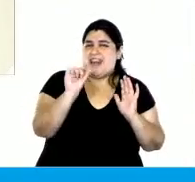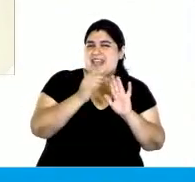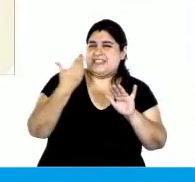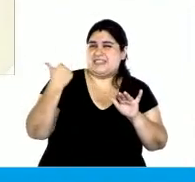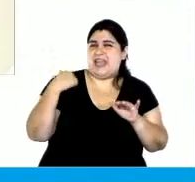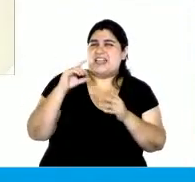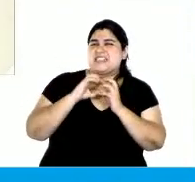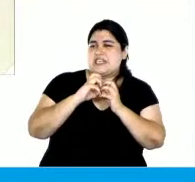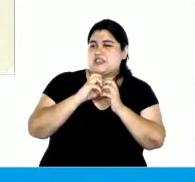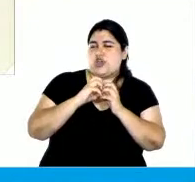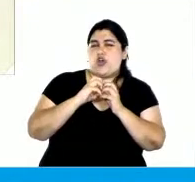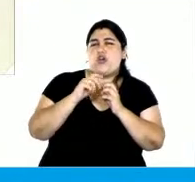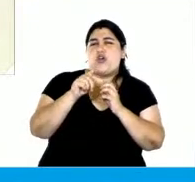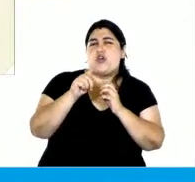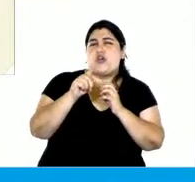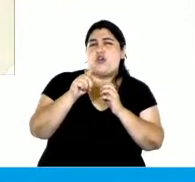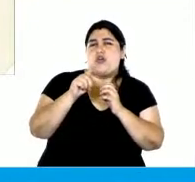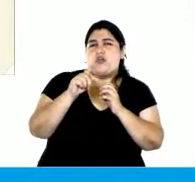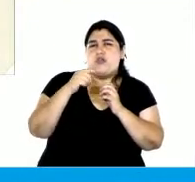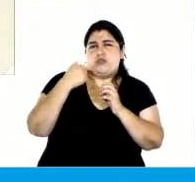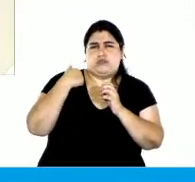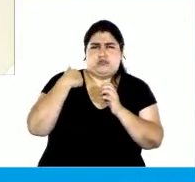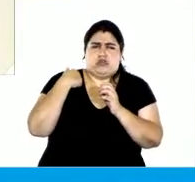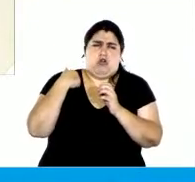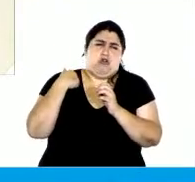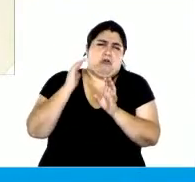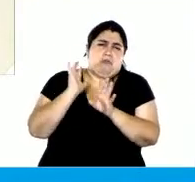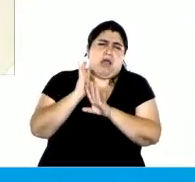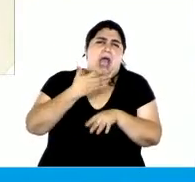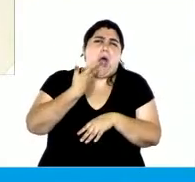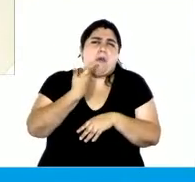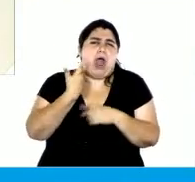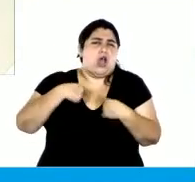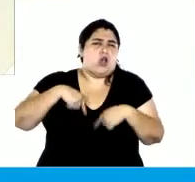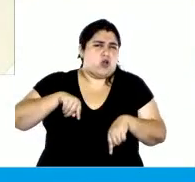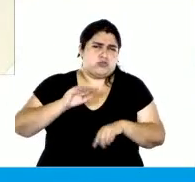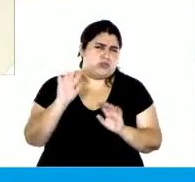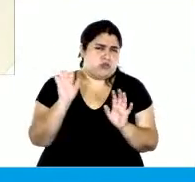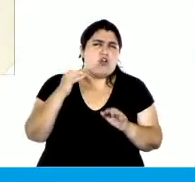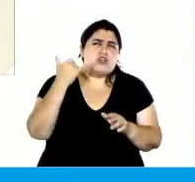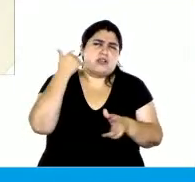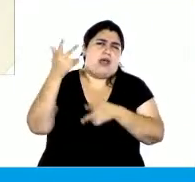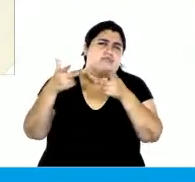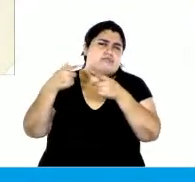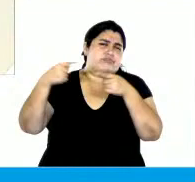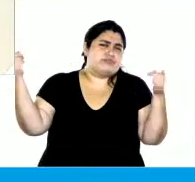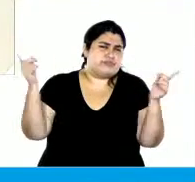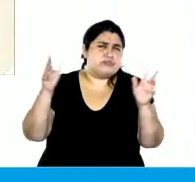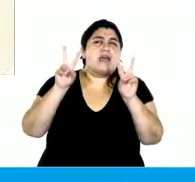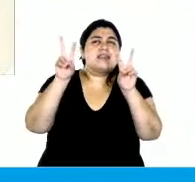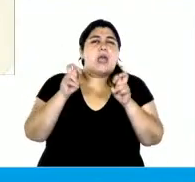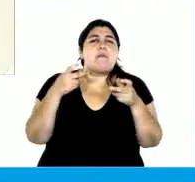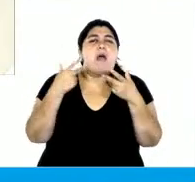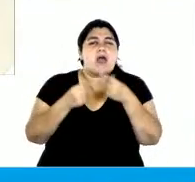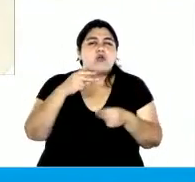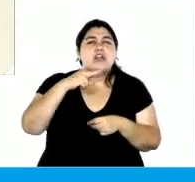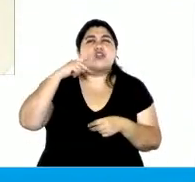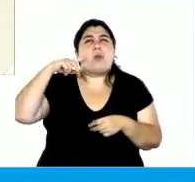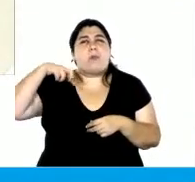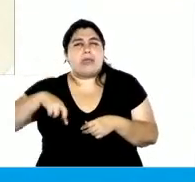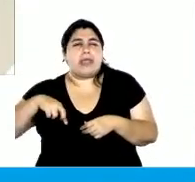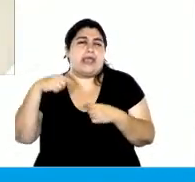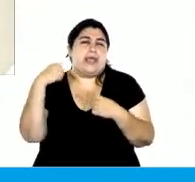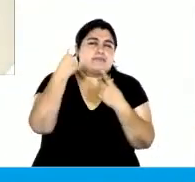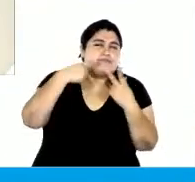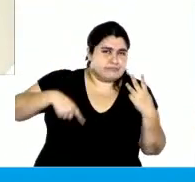sesión y no quiero ponerme a hablar, ya se ha hablado mucho, de lo que es el vacunatorio VIP.